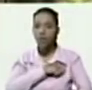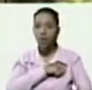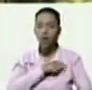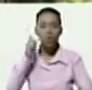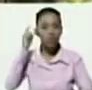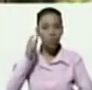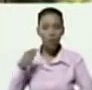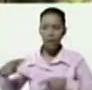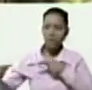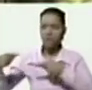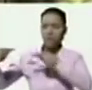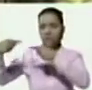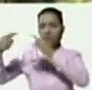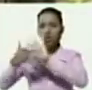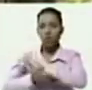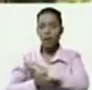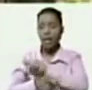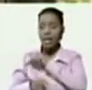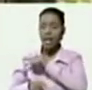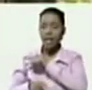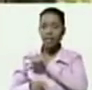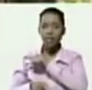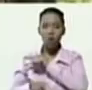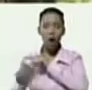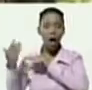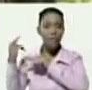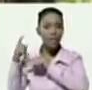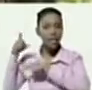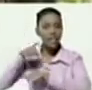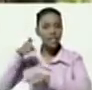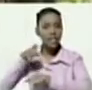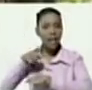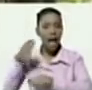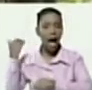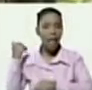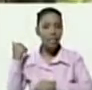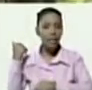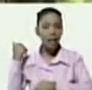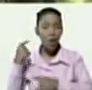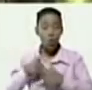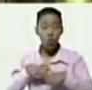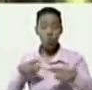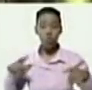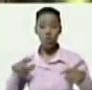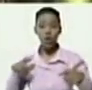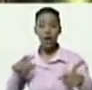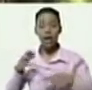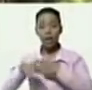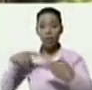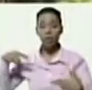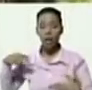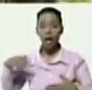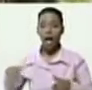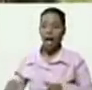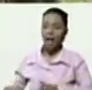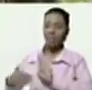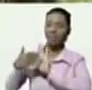Y una de las condiciones necesarias para ser un gran revolucionario es ser antiimperialista,